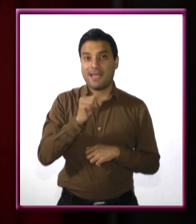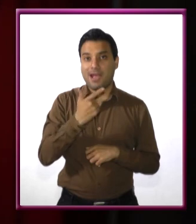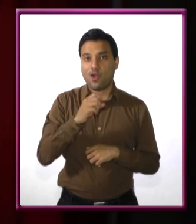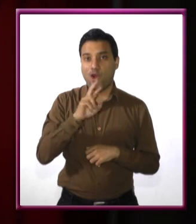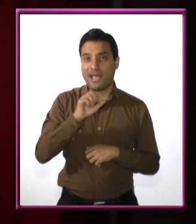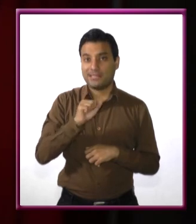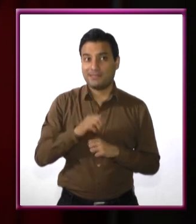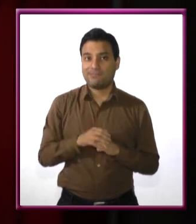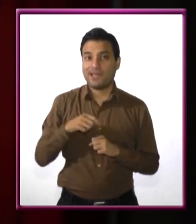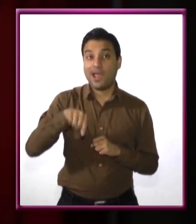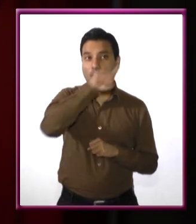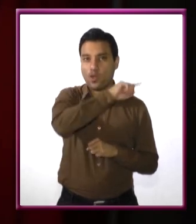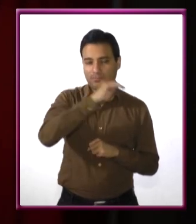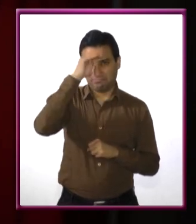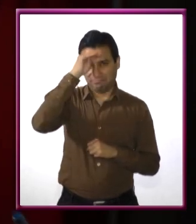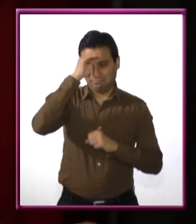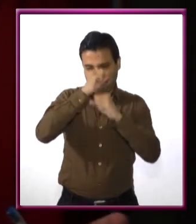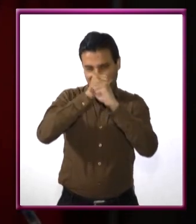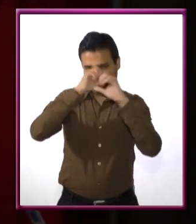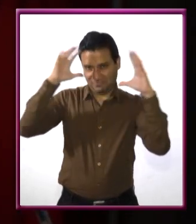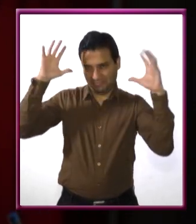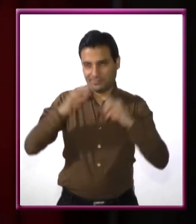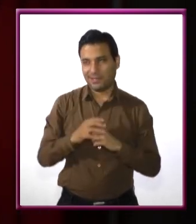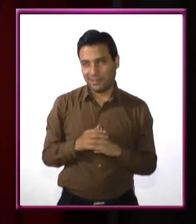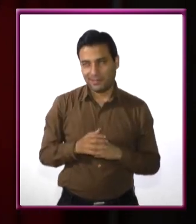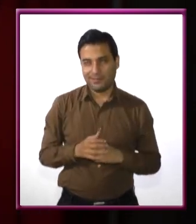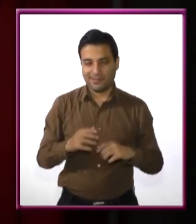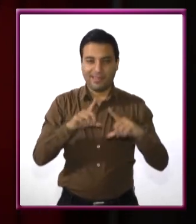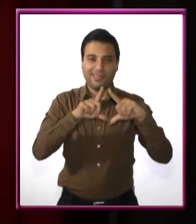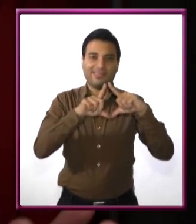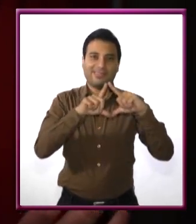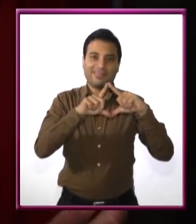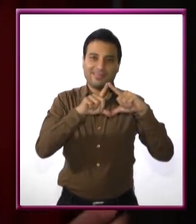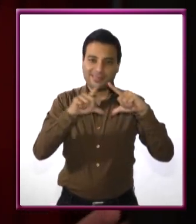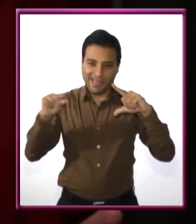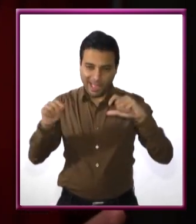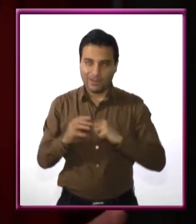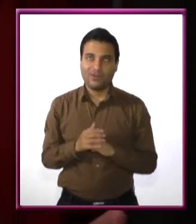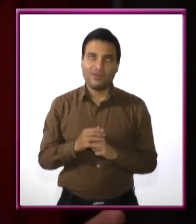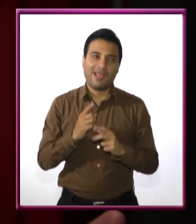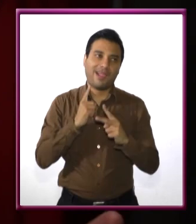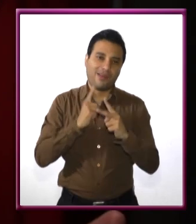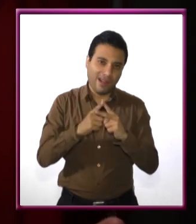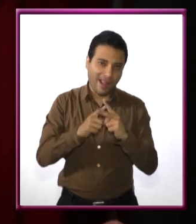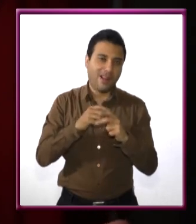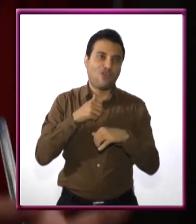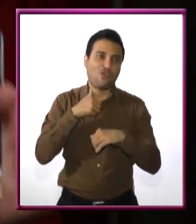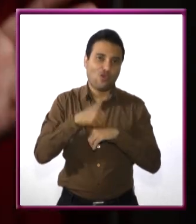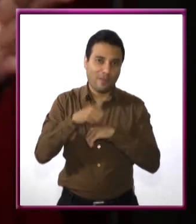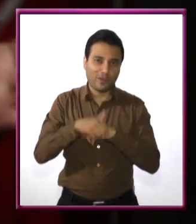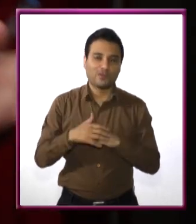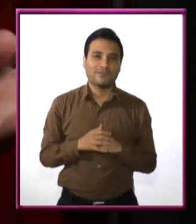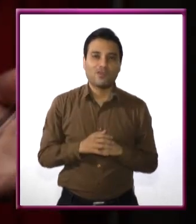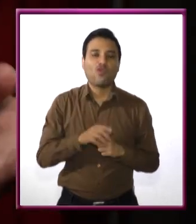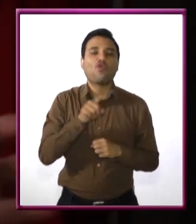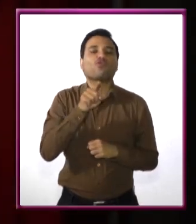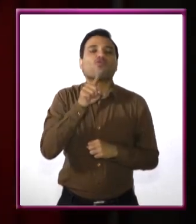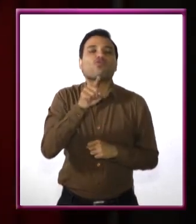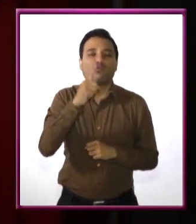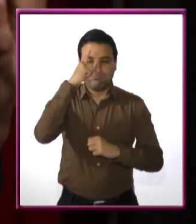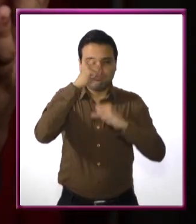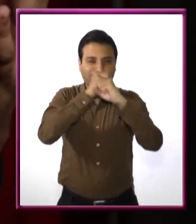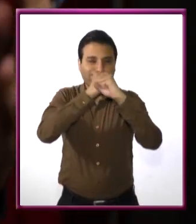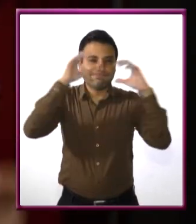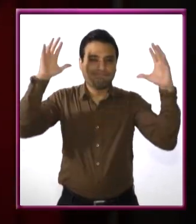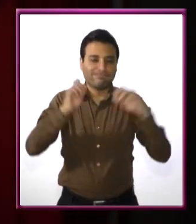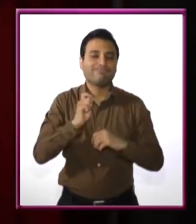Pitágoras, quizá, ¿no?, se imaginen un triángulo rectángulo y muchas cosas que le tengan que calcular a eso. ¿Tú qué te imaginas o qué